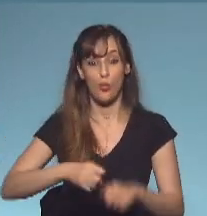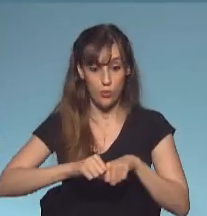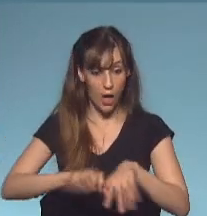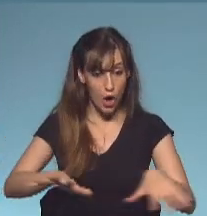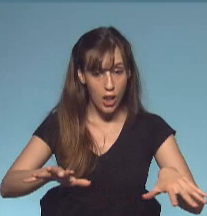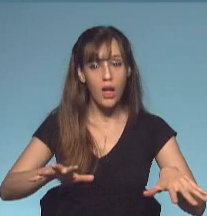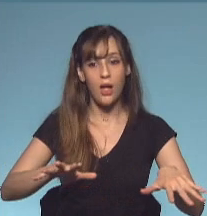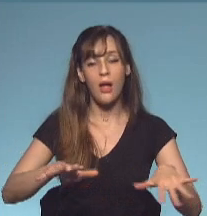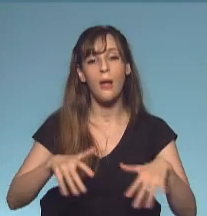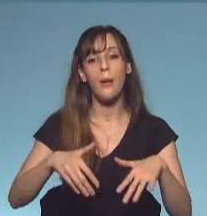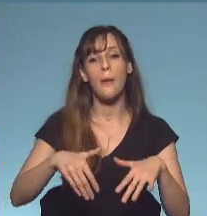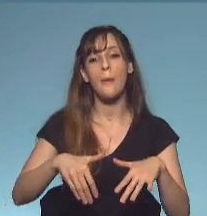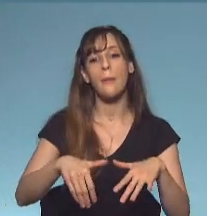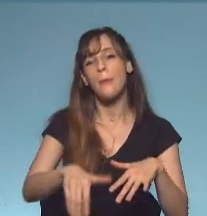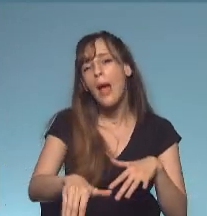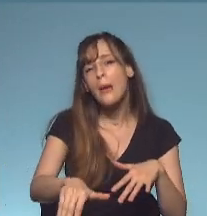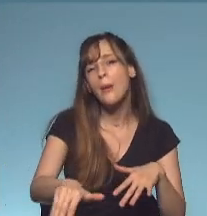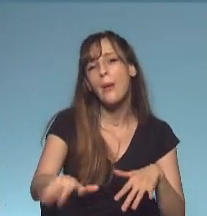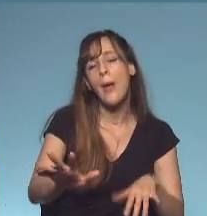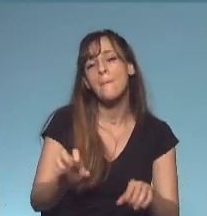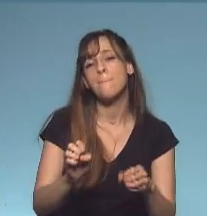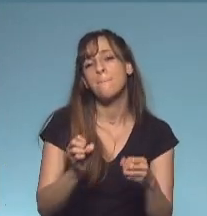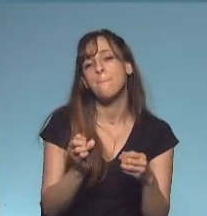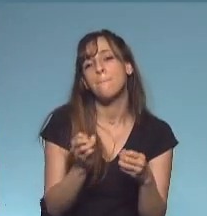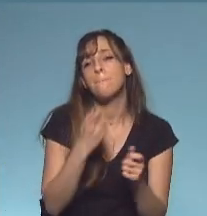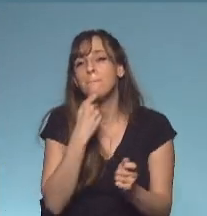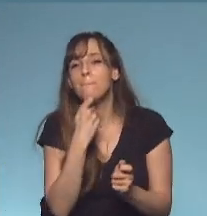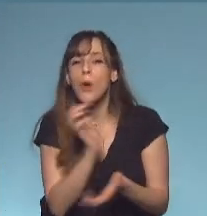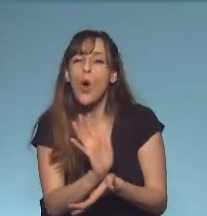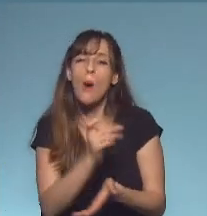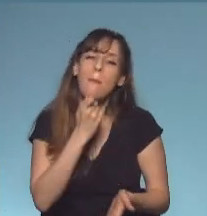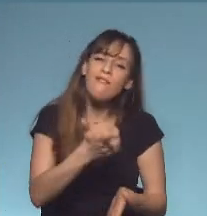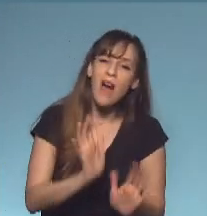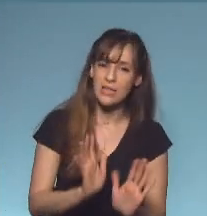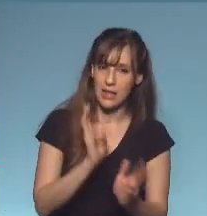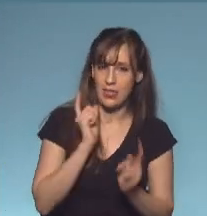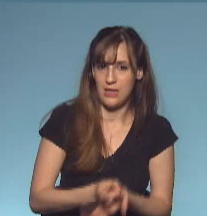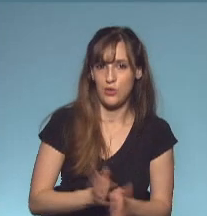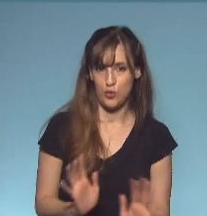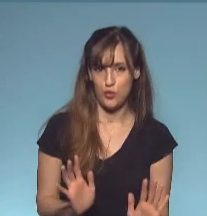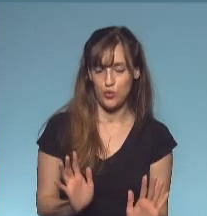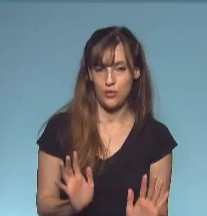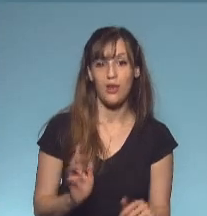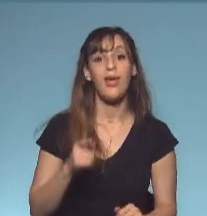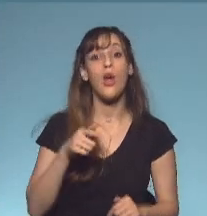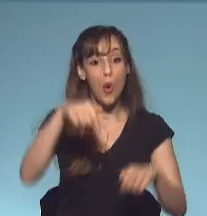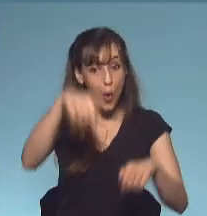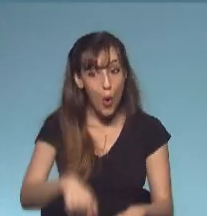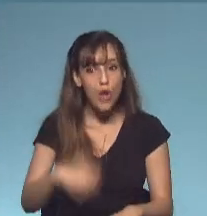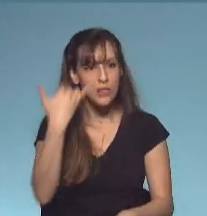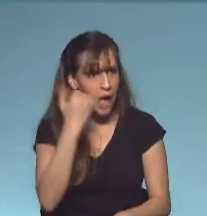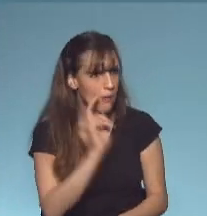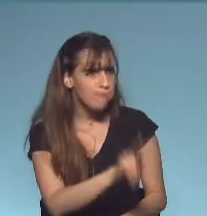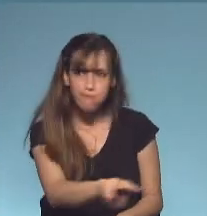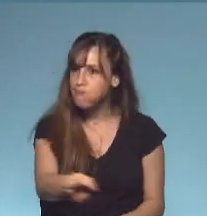ser mucho más sencillo abordarla. Y quiero decir que esto se empieza a ver ya hoy, según